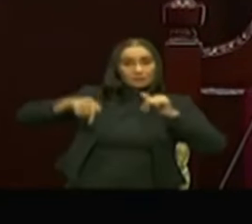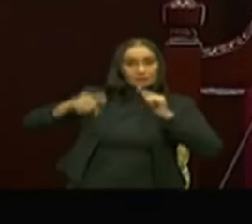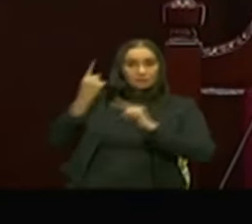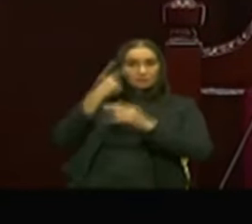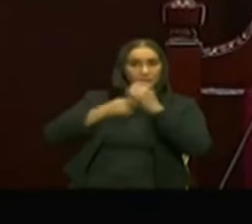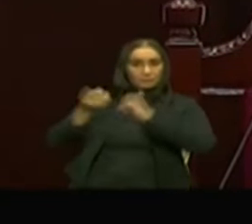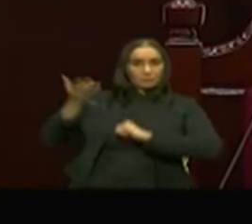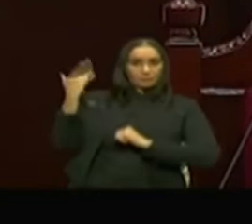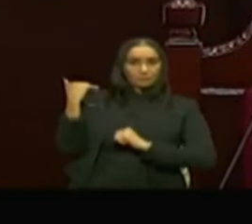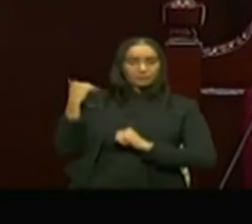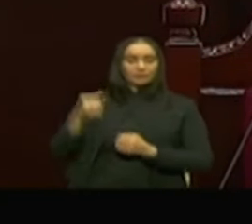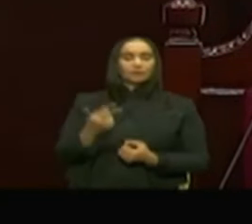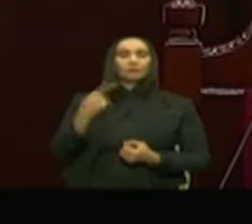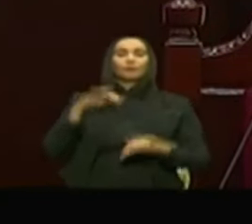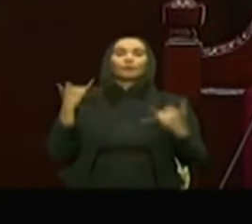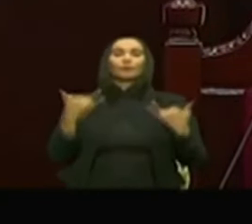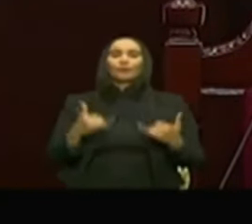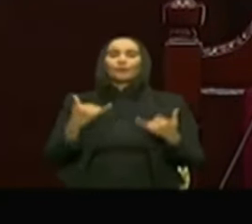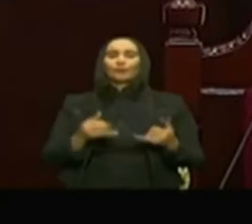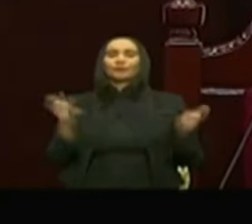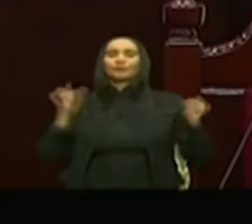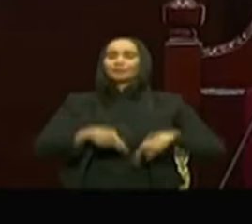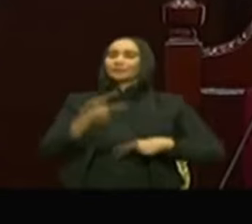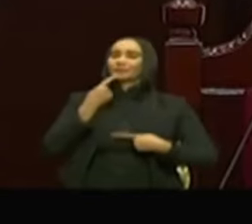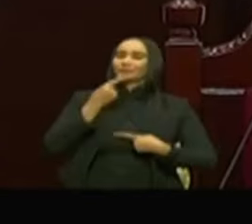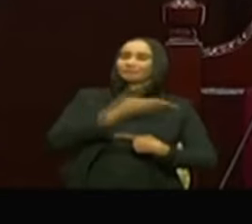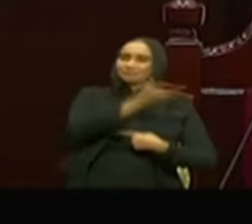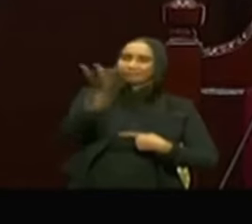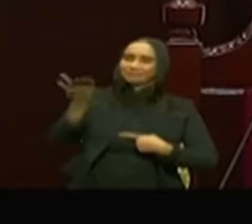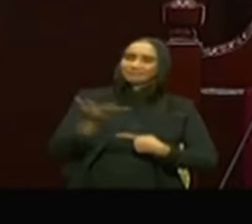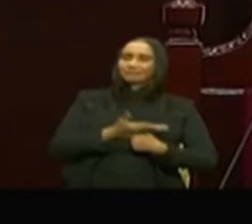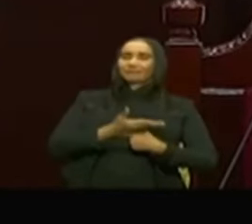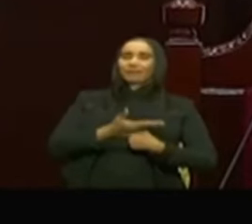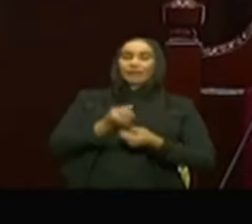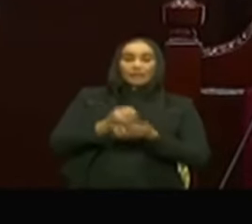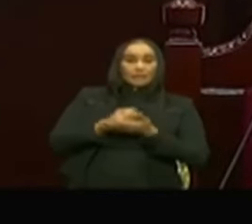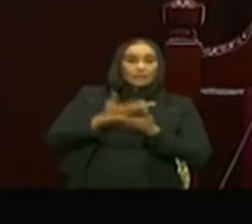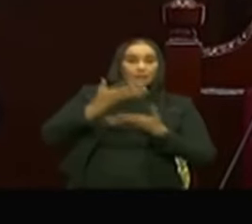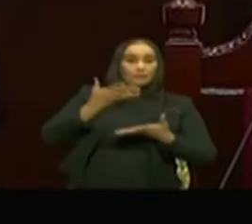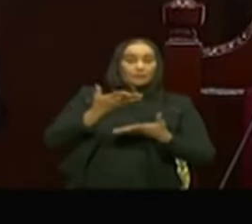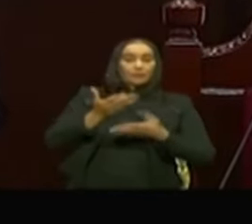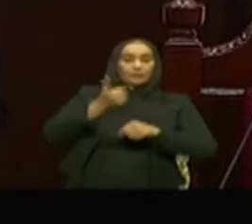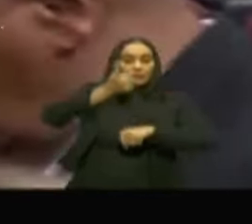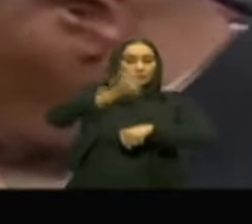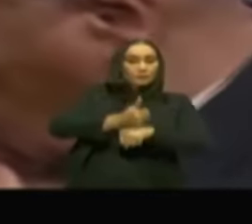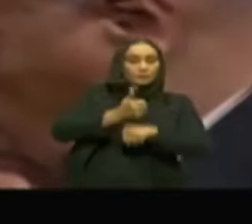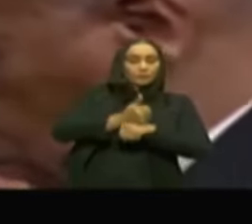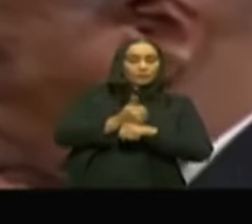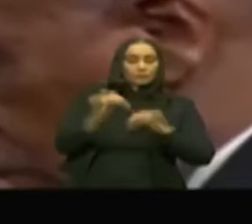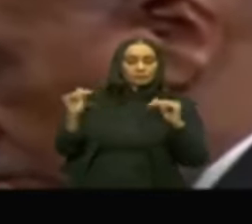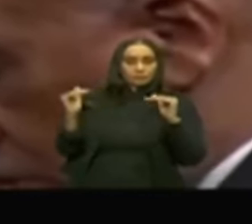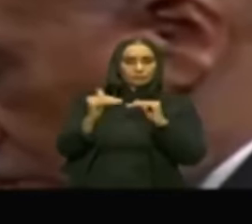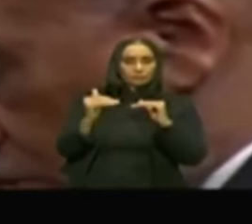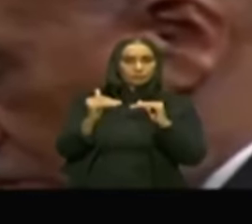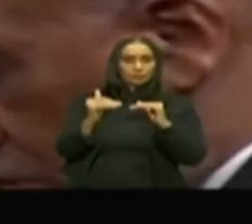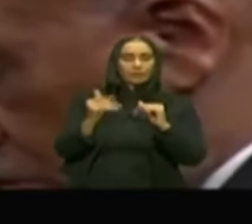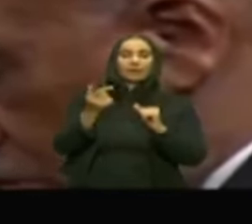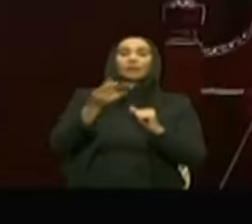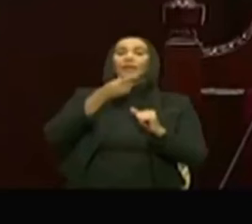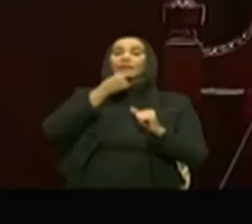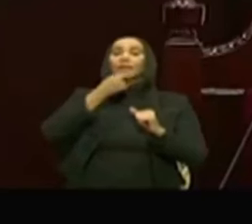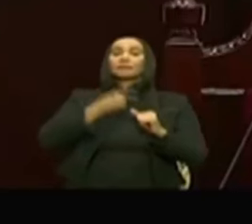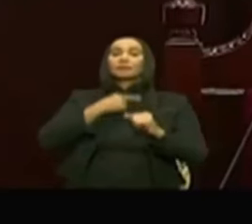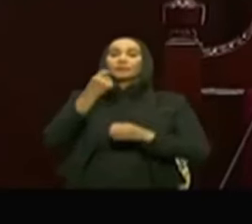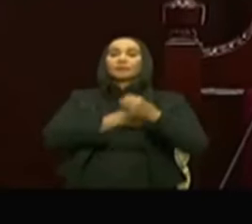asamblea. Pero hoy les puedo decir que la inflación se situará en el rango meta y que en diciembre